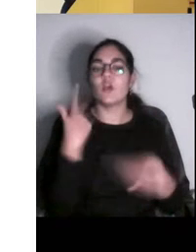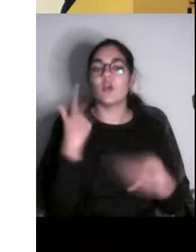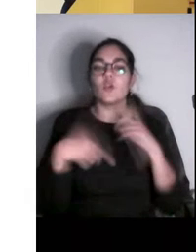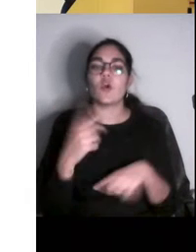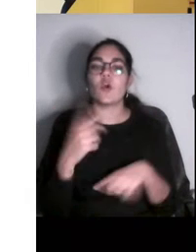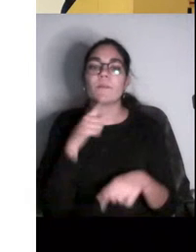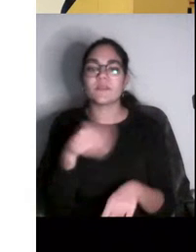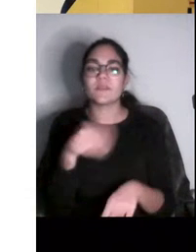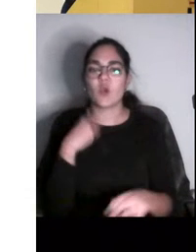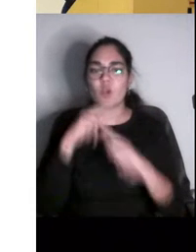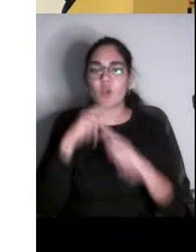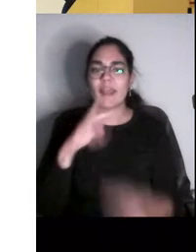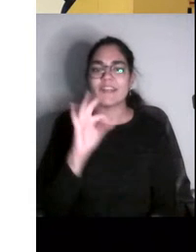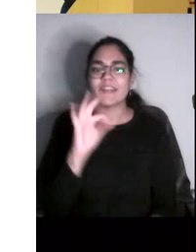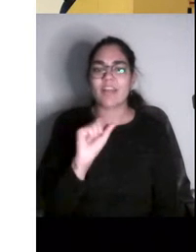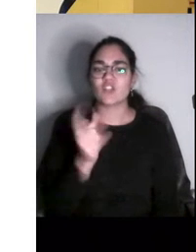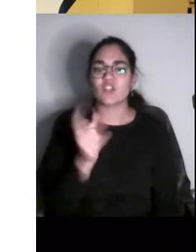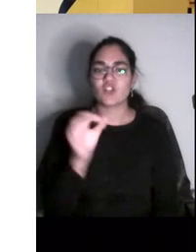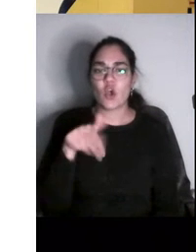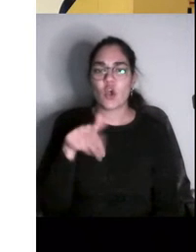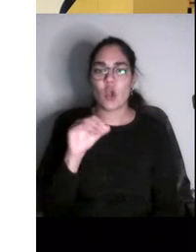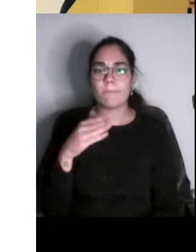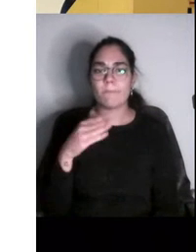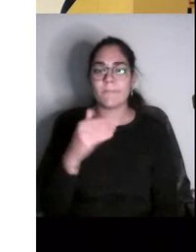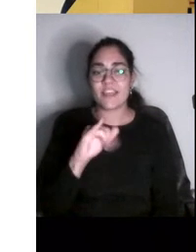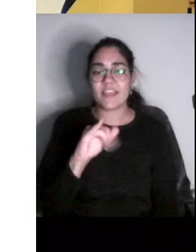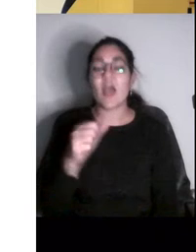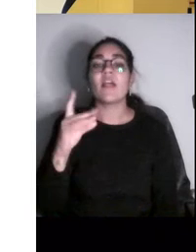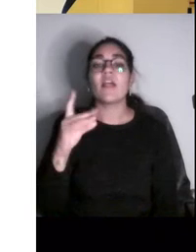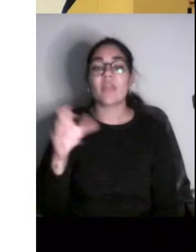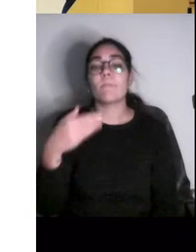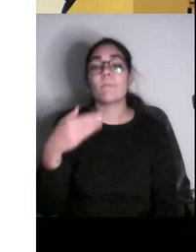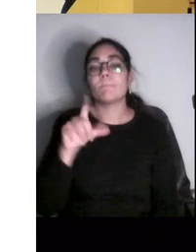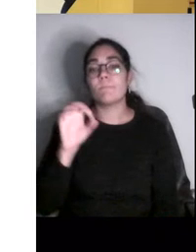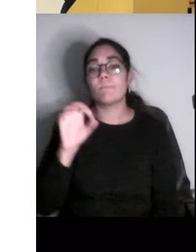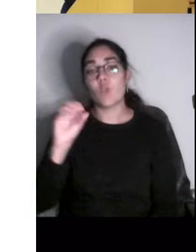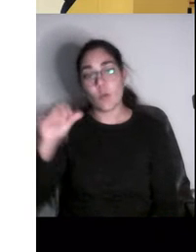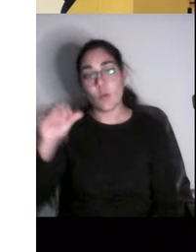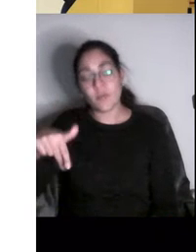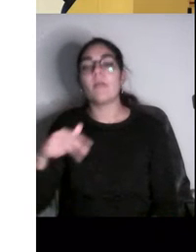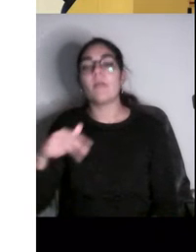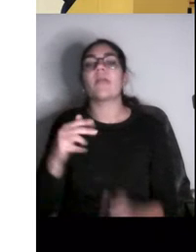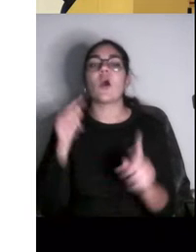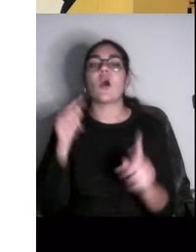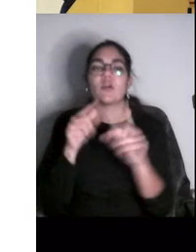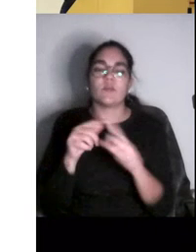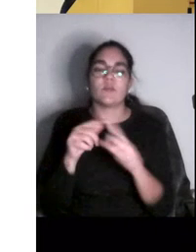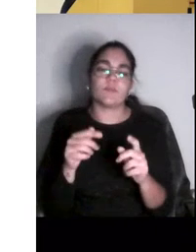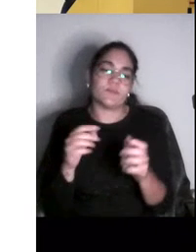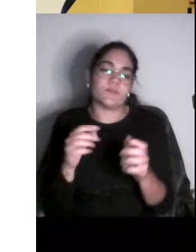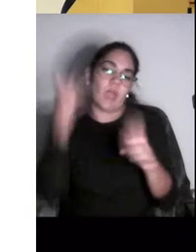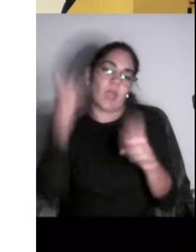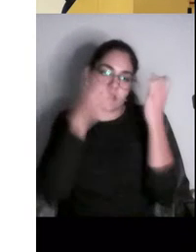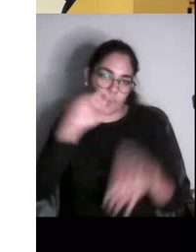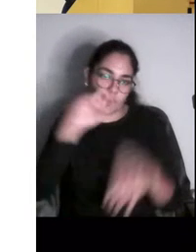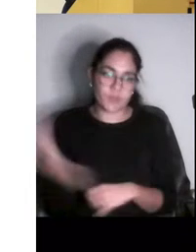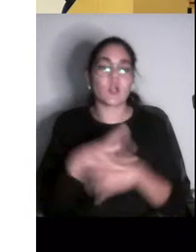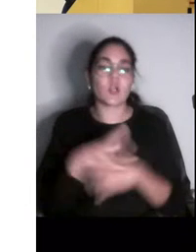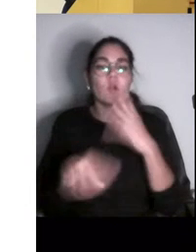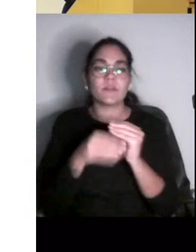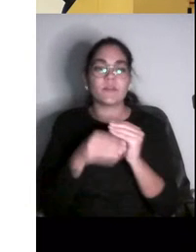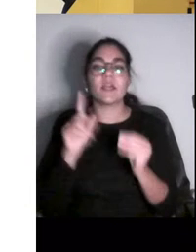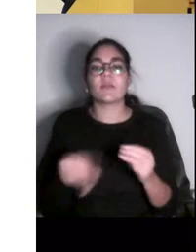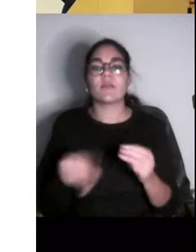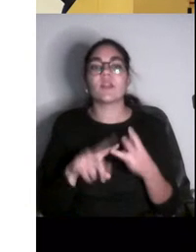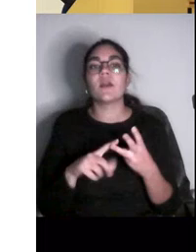para elaborar prácticas complementarias y también a través de proyectos de aprendizaje o hasta en